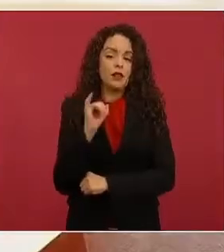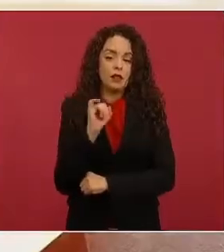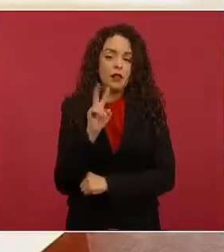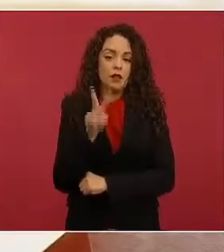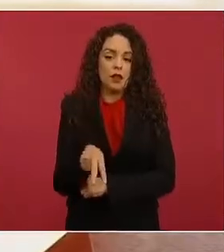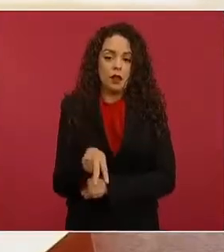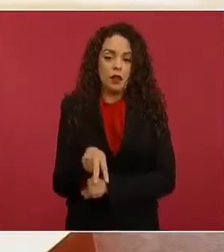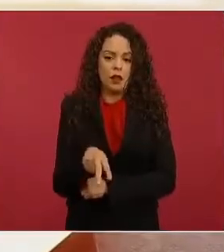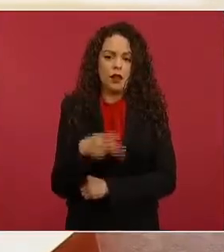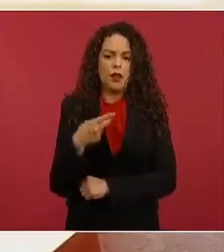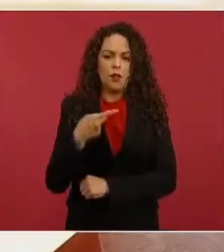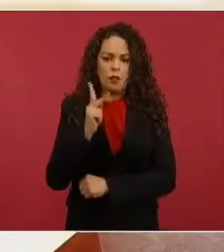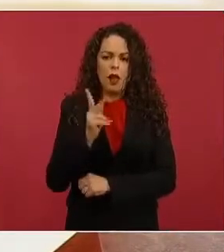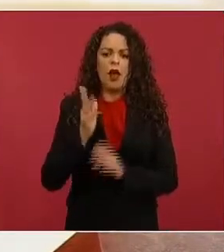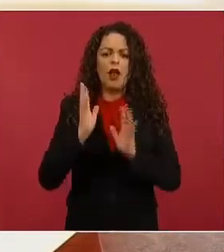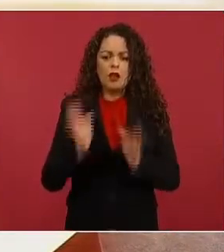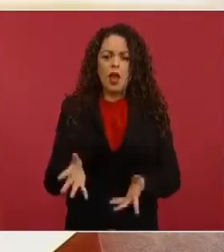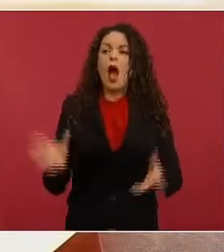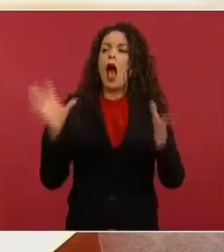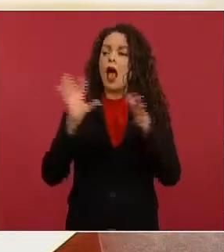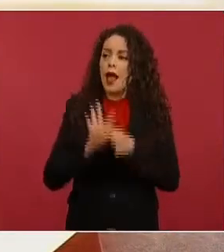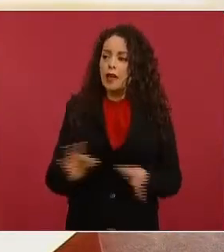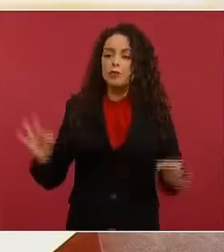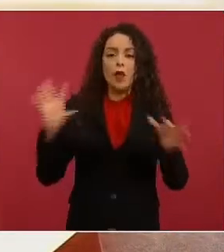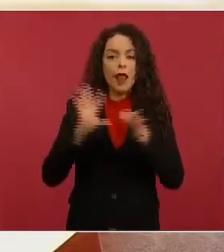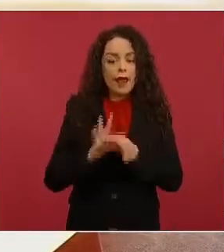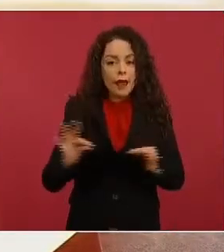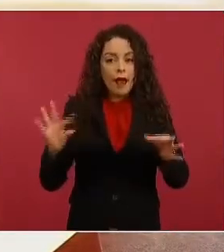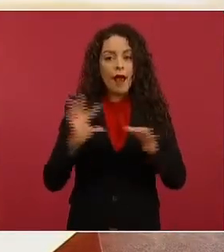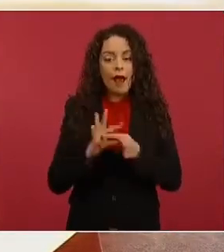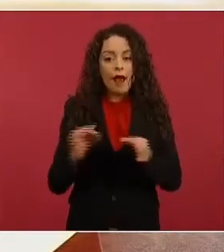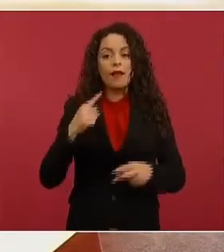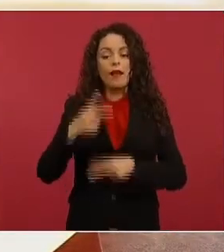pues se les explicó de lo que se está llevando a cabo,